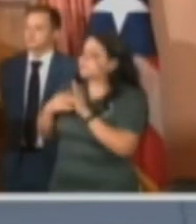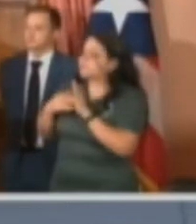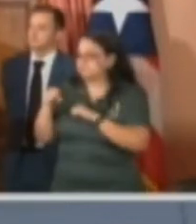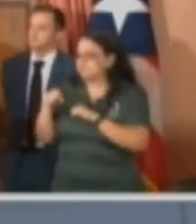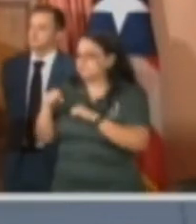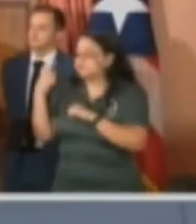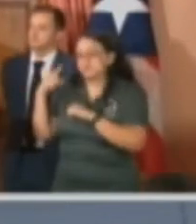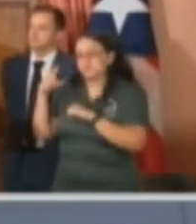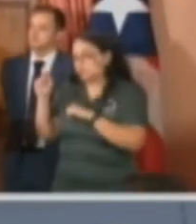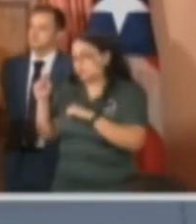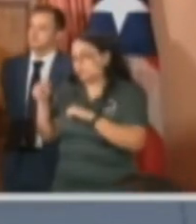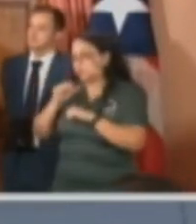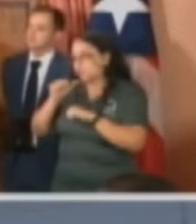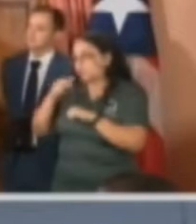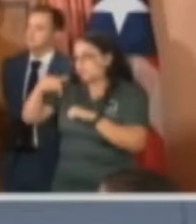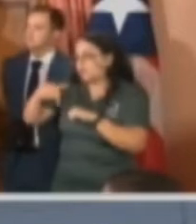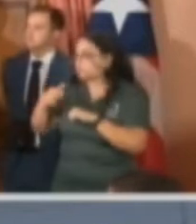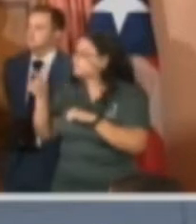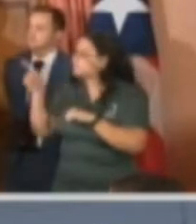Pero,